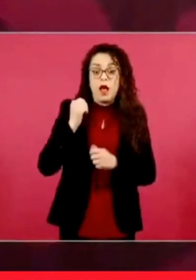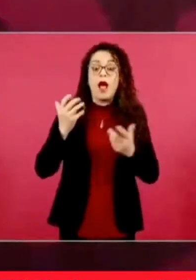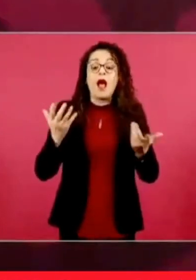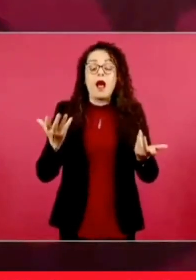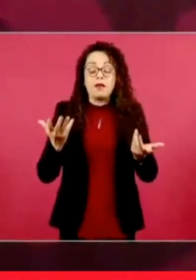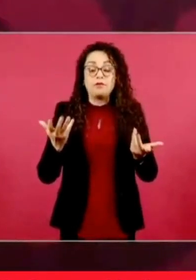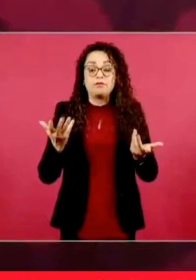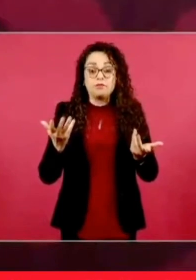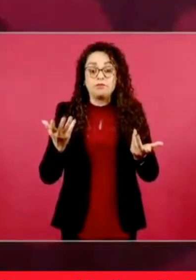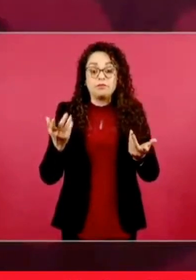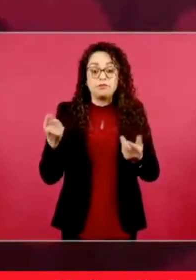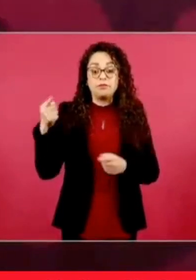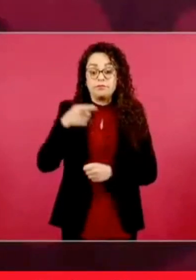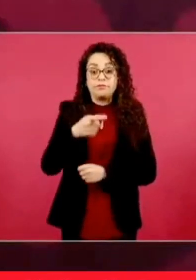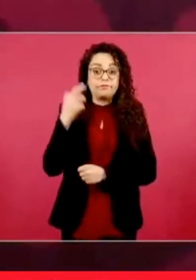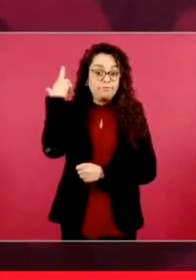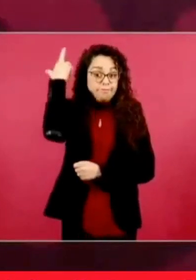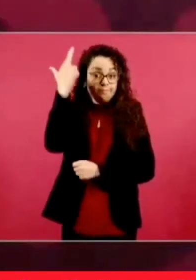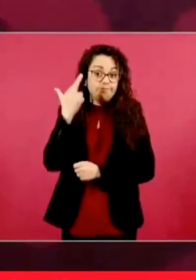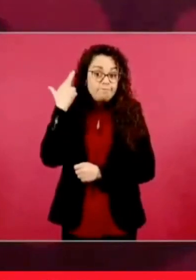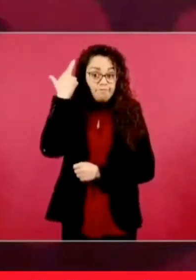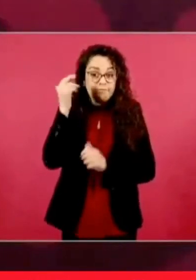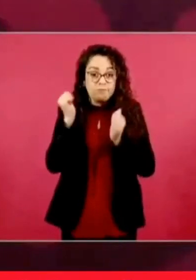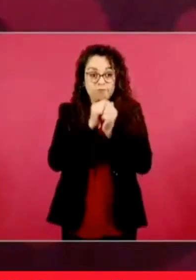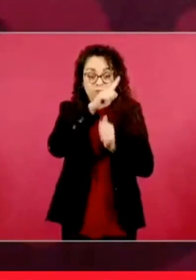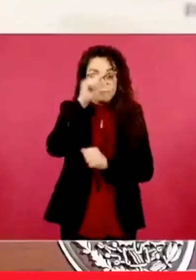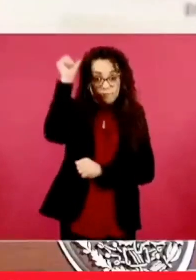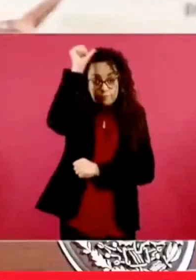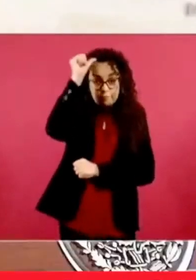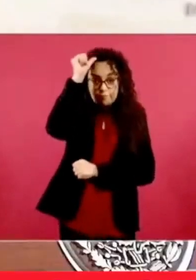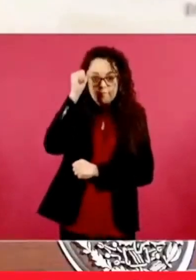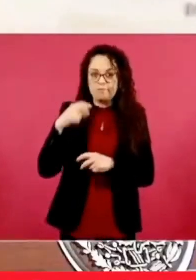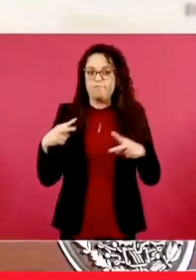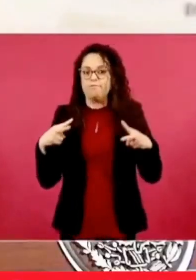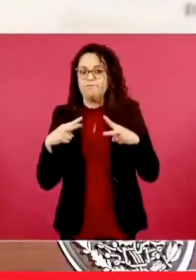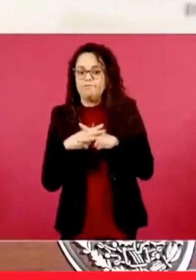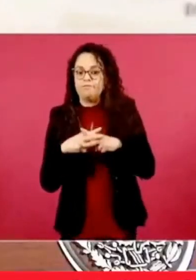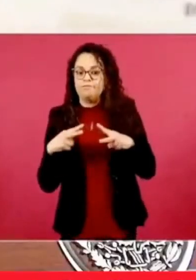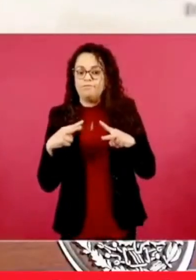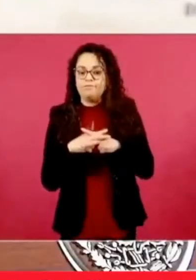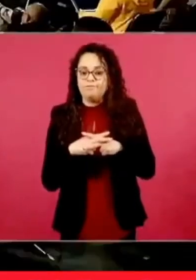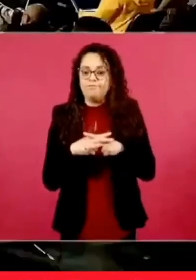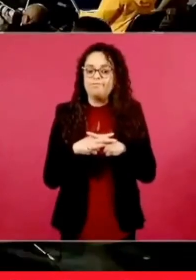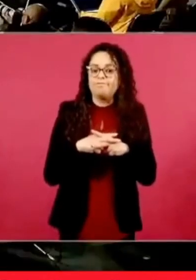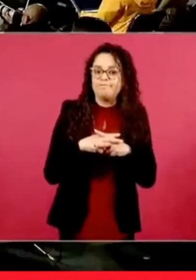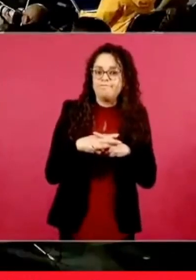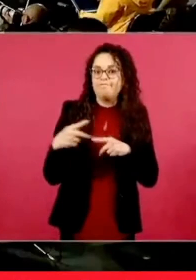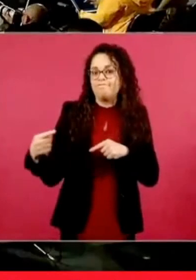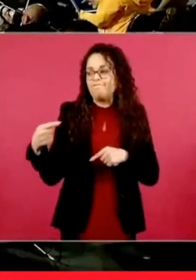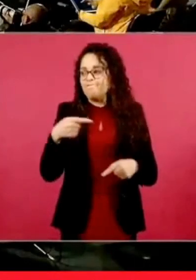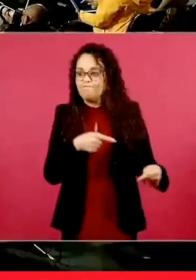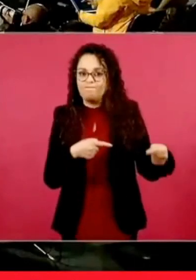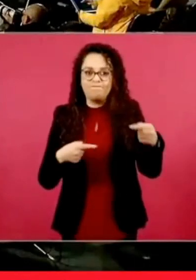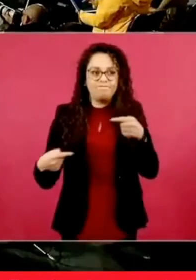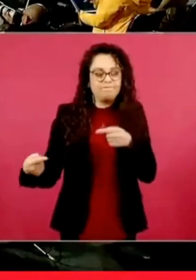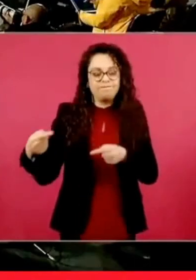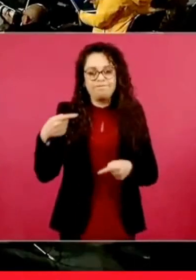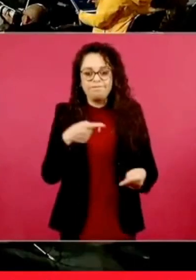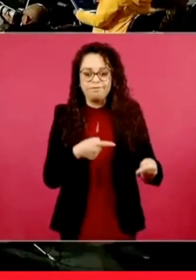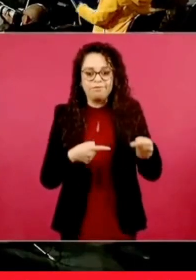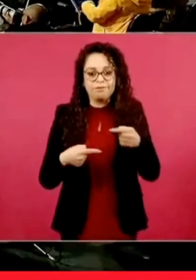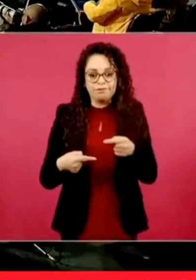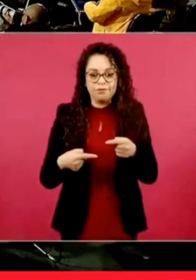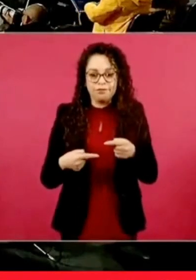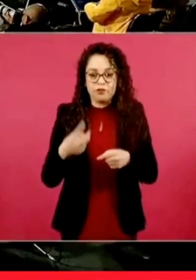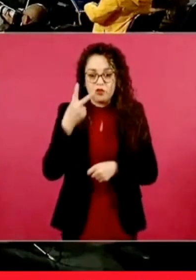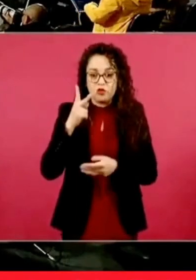el virrey con el arzobispo, porque en ese entonces quemaron por esos pleitos 2 veces este palacio.